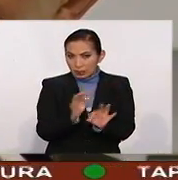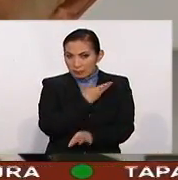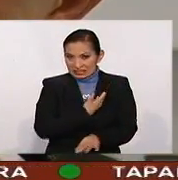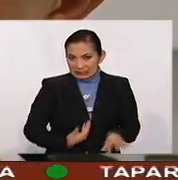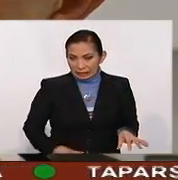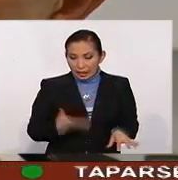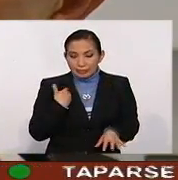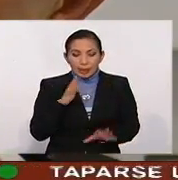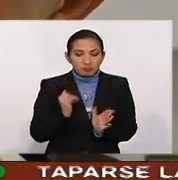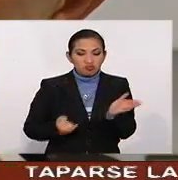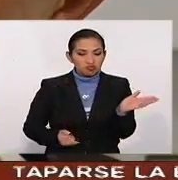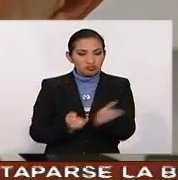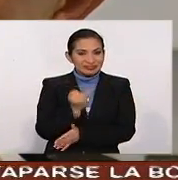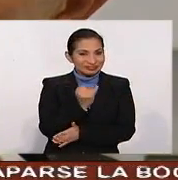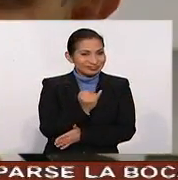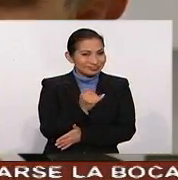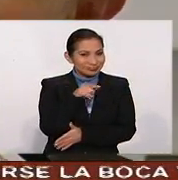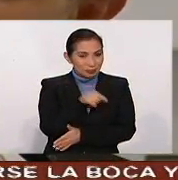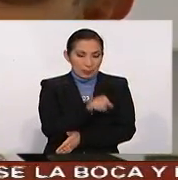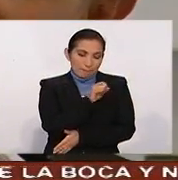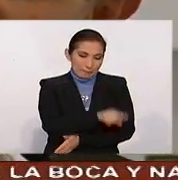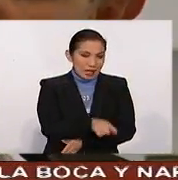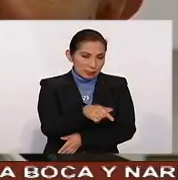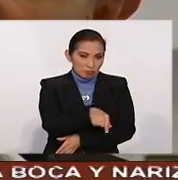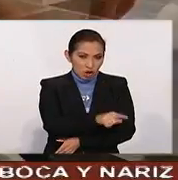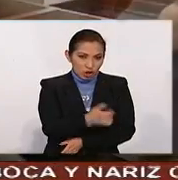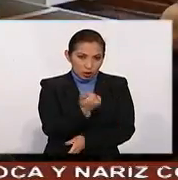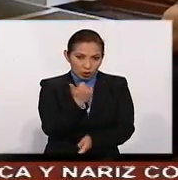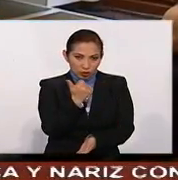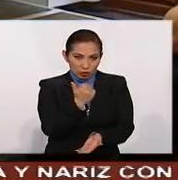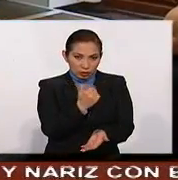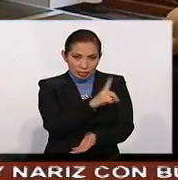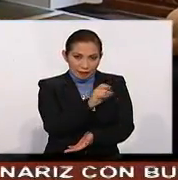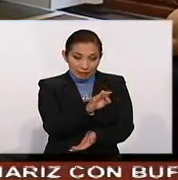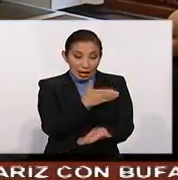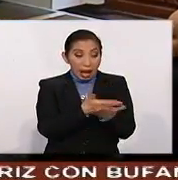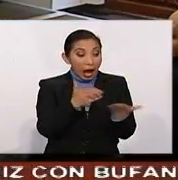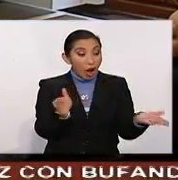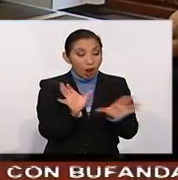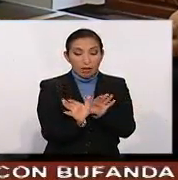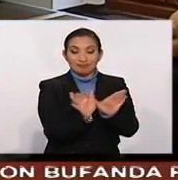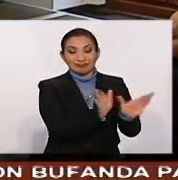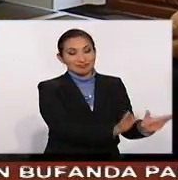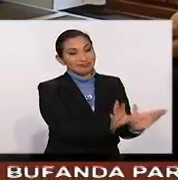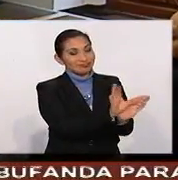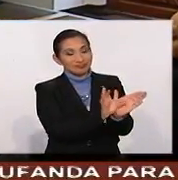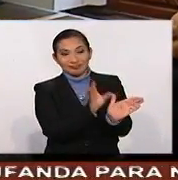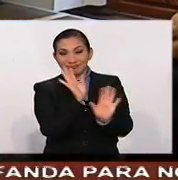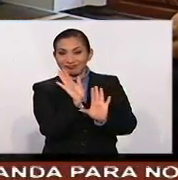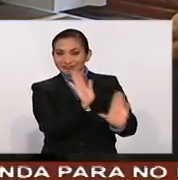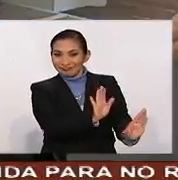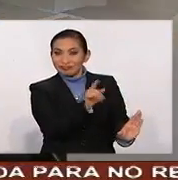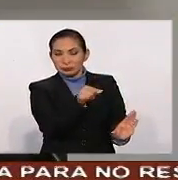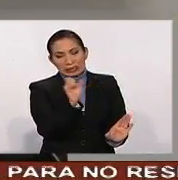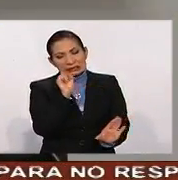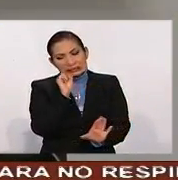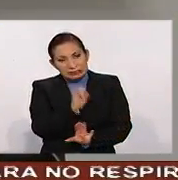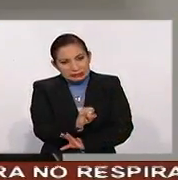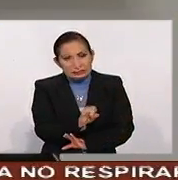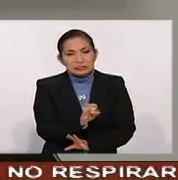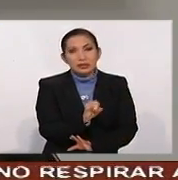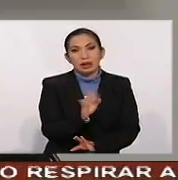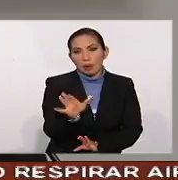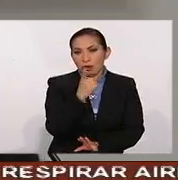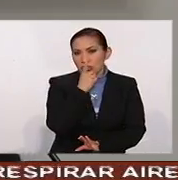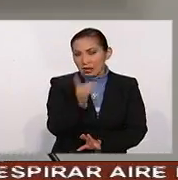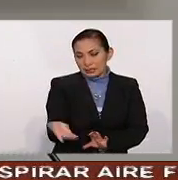de la República, precisamente por la misma razón que comentamos. Ahora ya no será así, no obstante sí, como